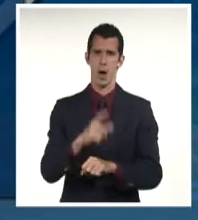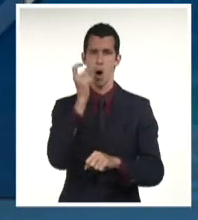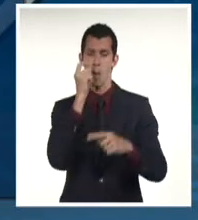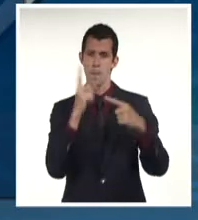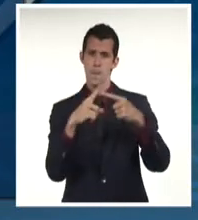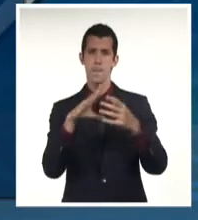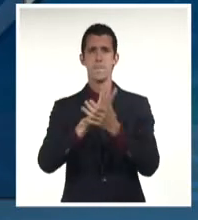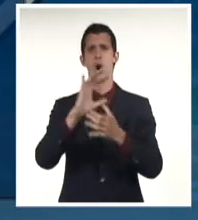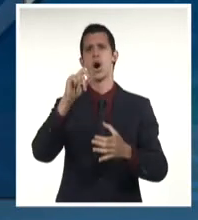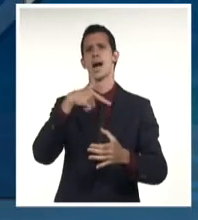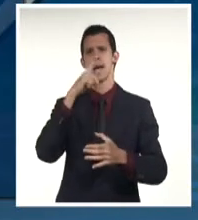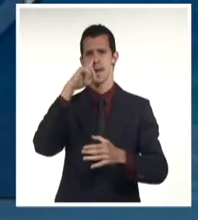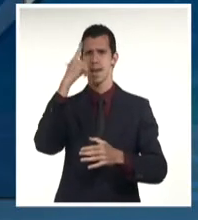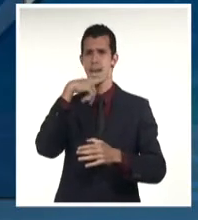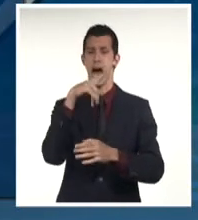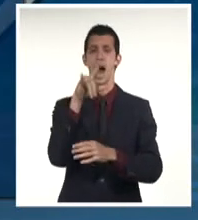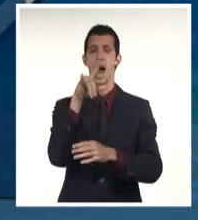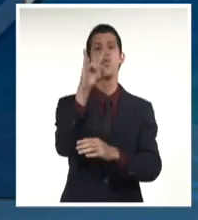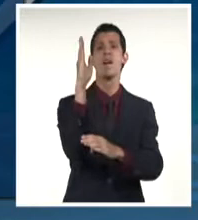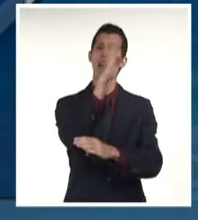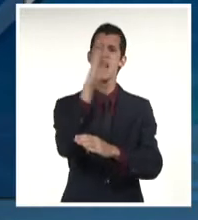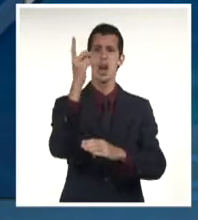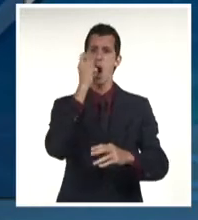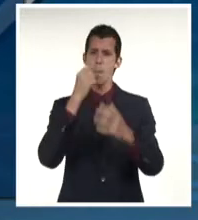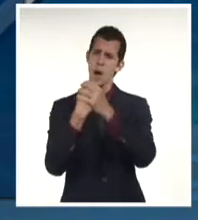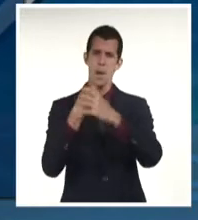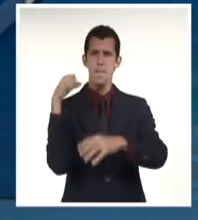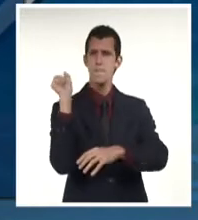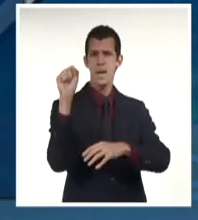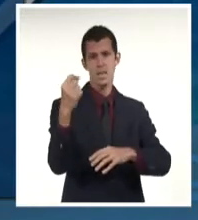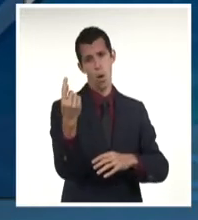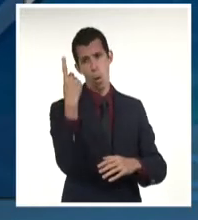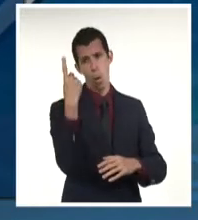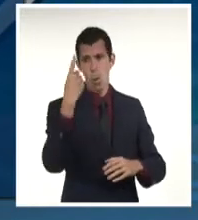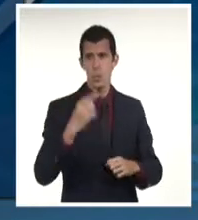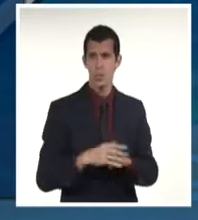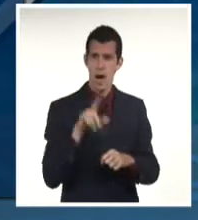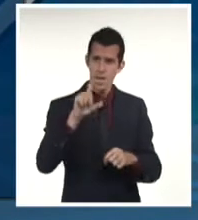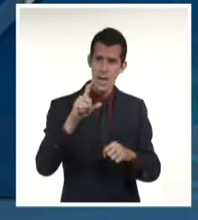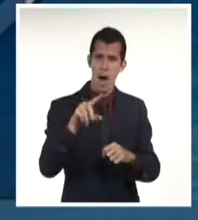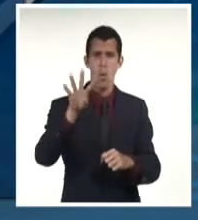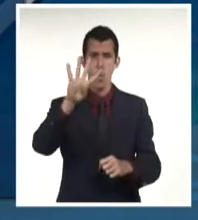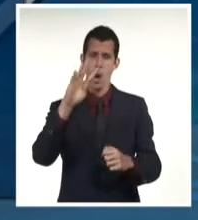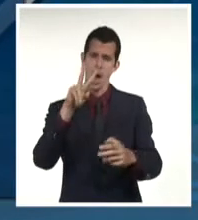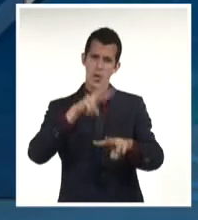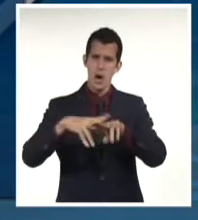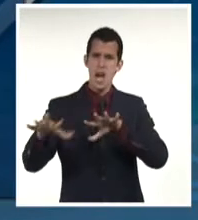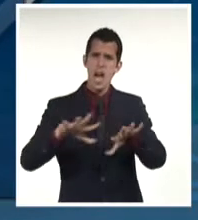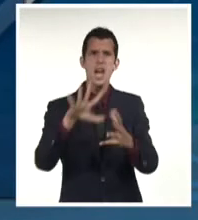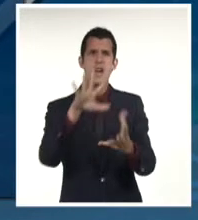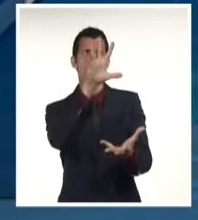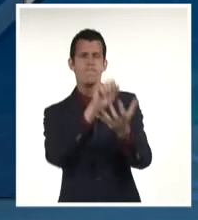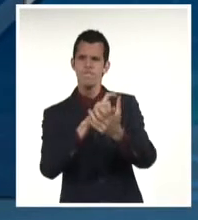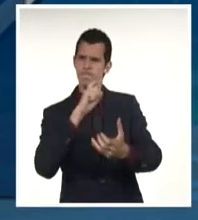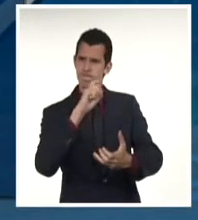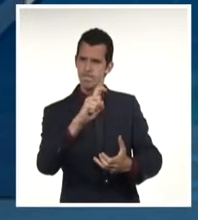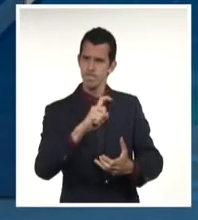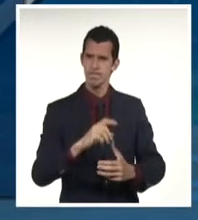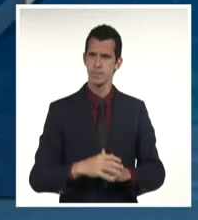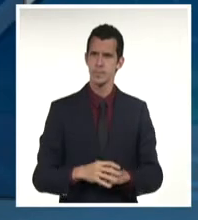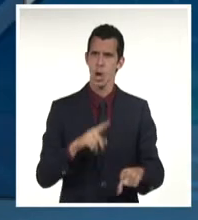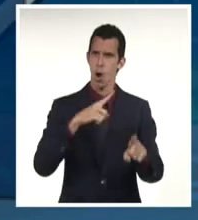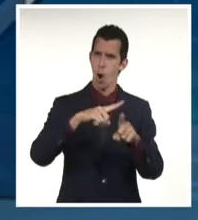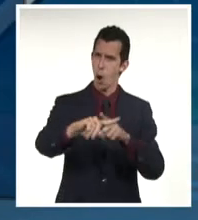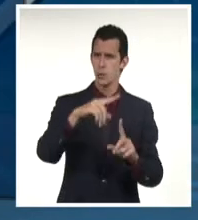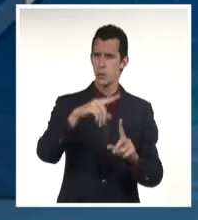solo 4 imparables y una anotación para llevarse el triunfo. En tanto, las Tunas ya piensan en los playoffs al devolverle la paliza recibida ayer a